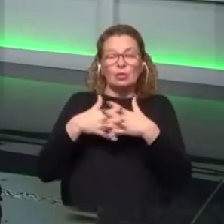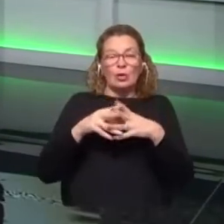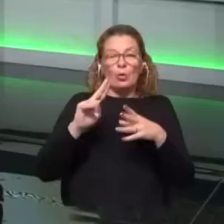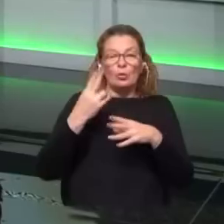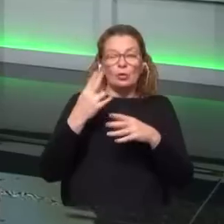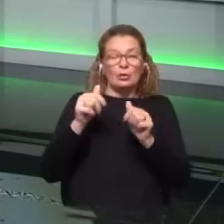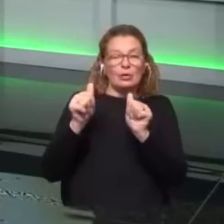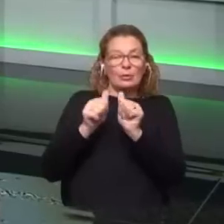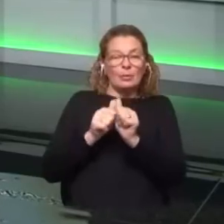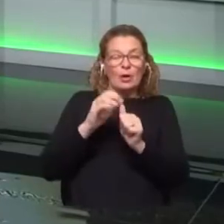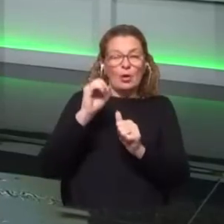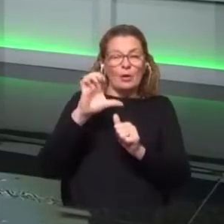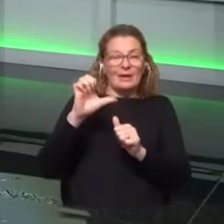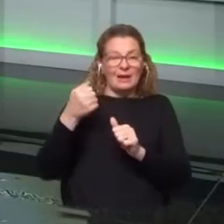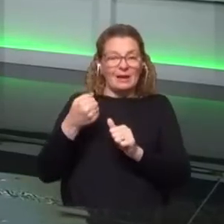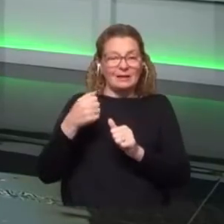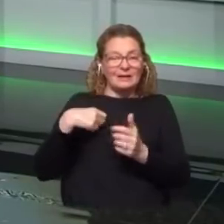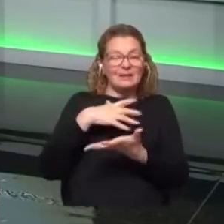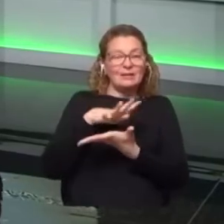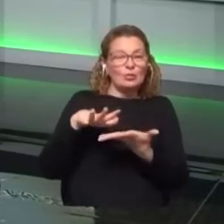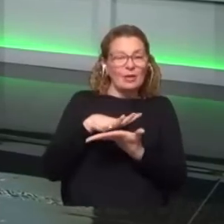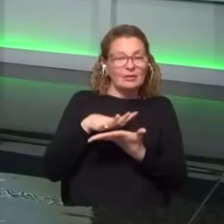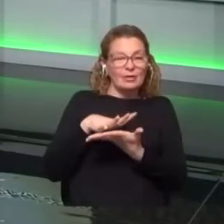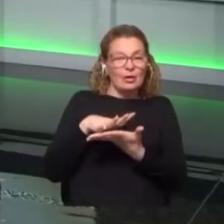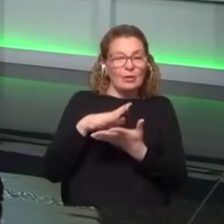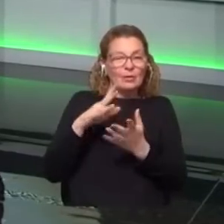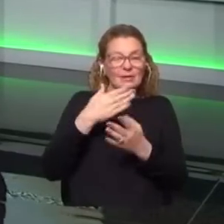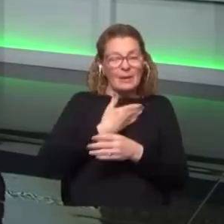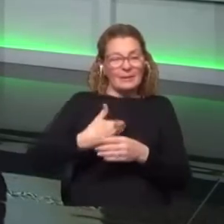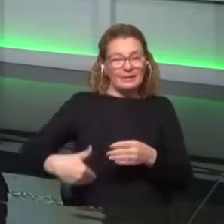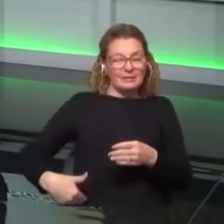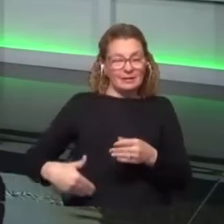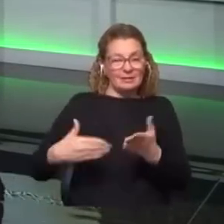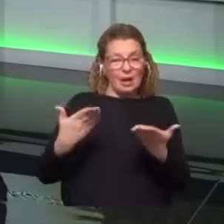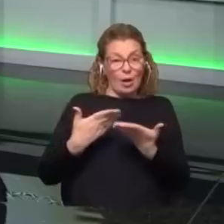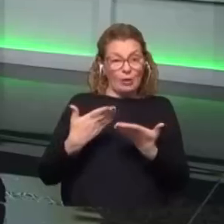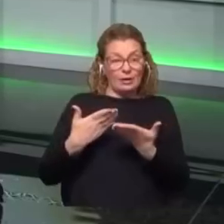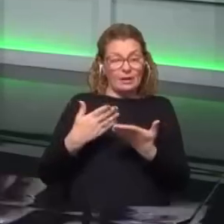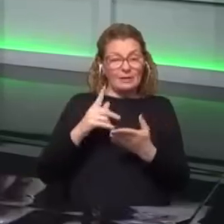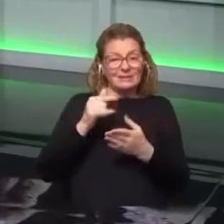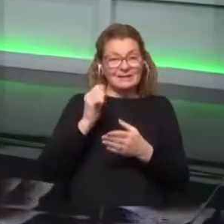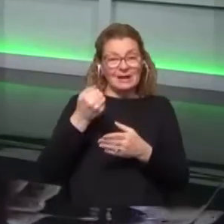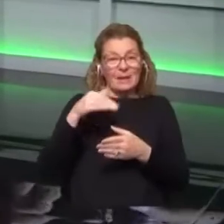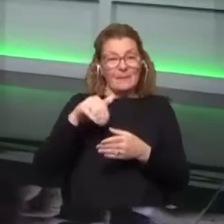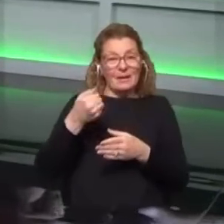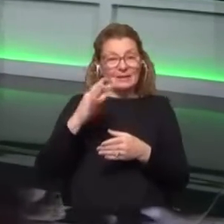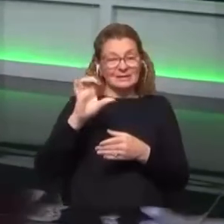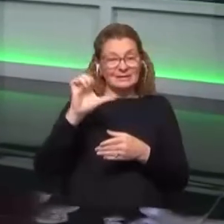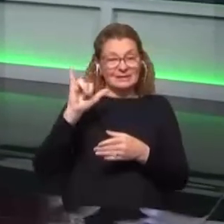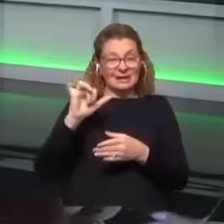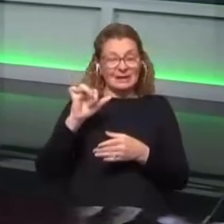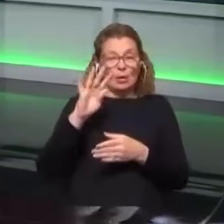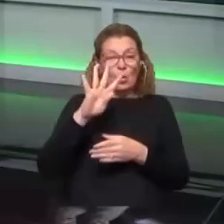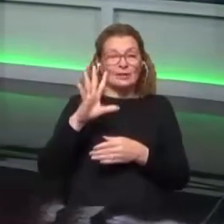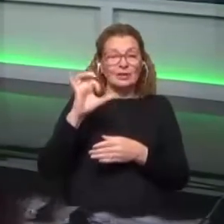Europea y de la oea con la situación que se vive en Guatemala y el presidente en ejercicio Alejandro giamatei dijo que el 4 de septiembre